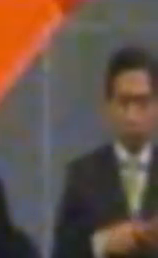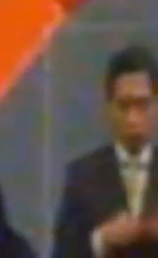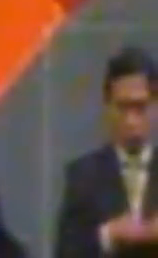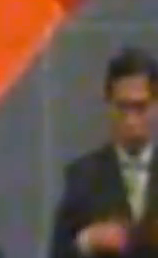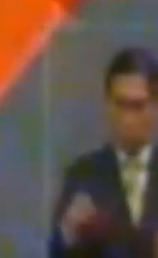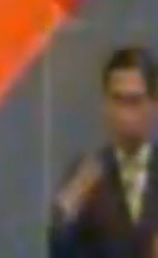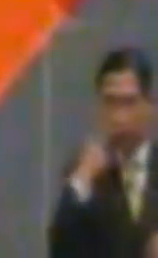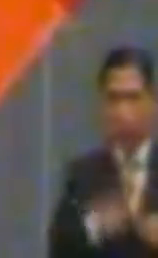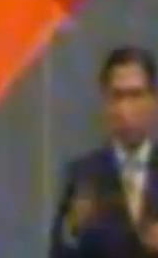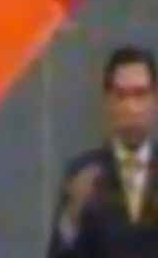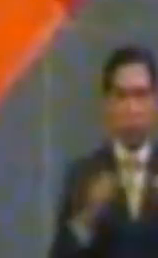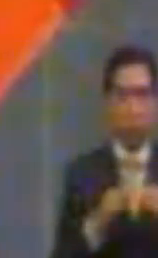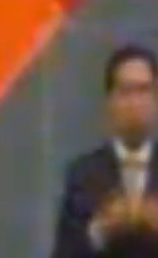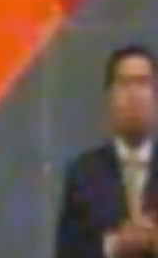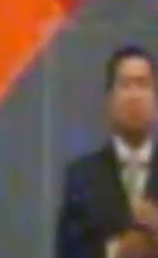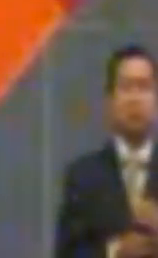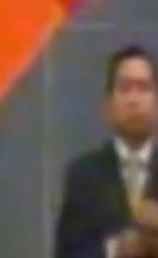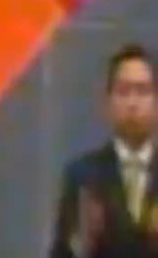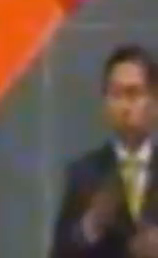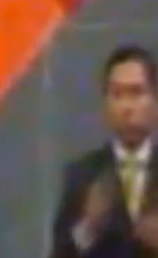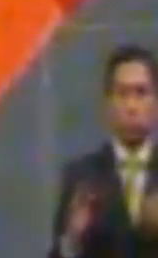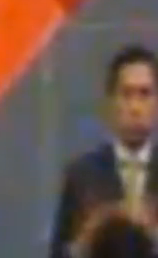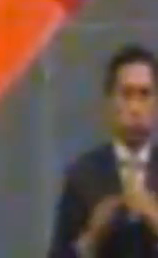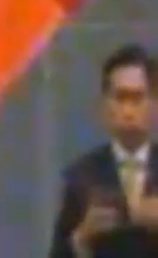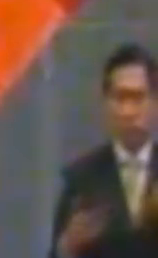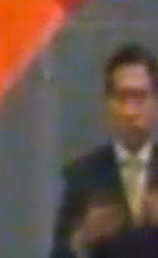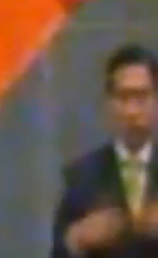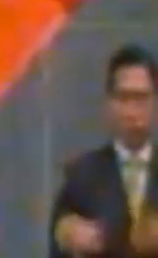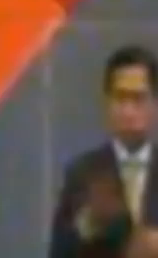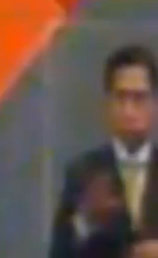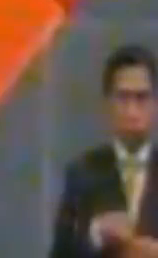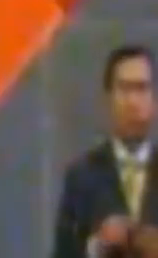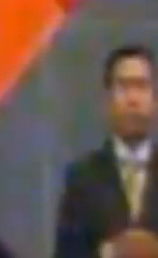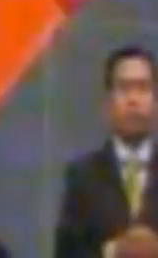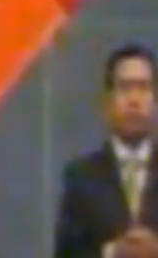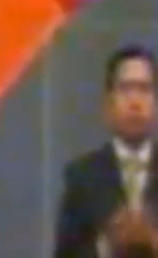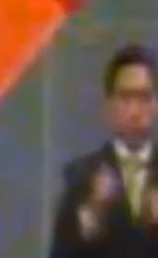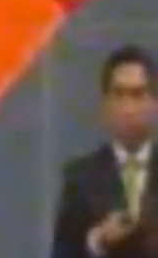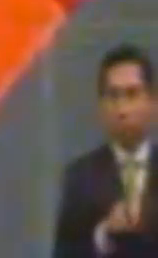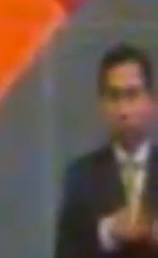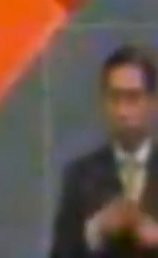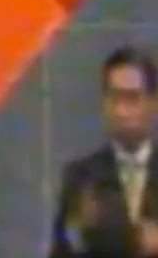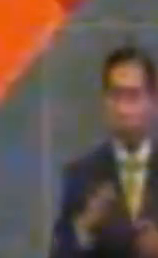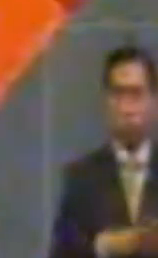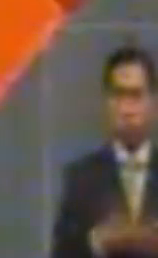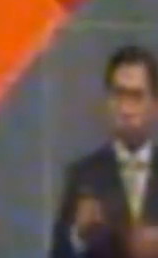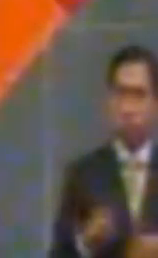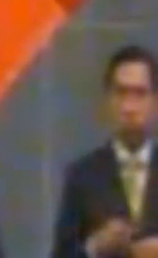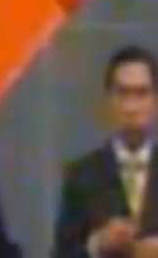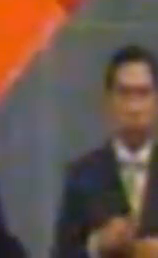tubería, directamente a la casa, a las poblaciones aledañas a la frontera, pueda también hacer